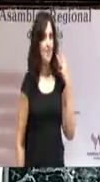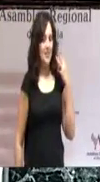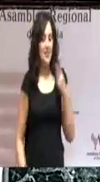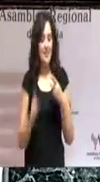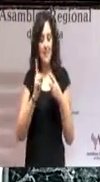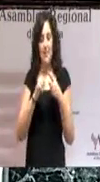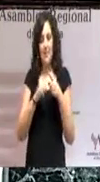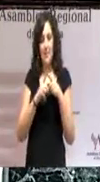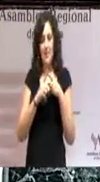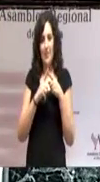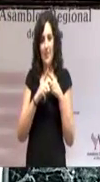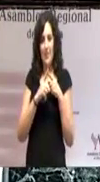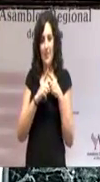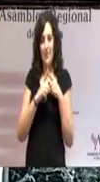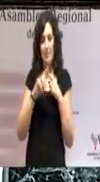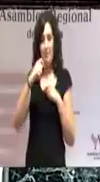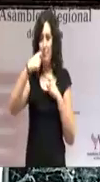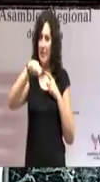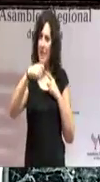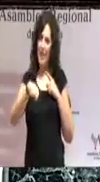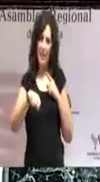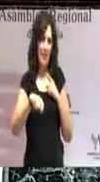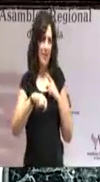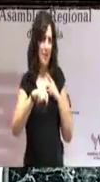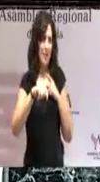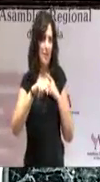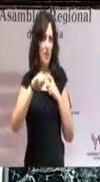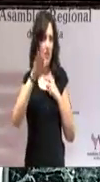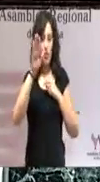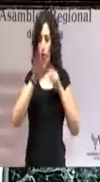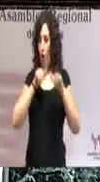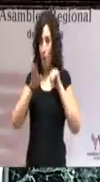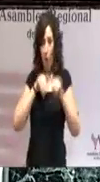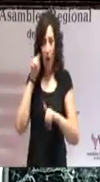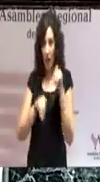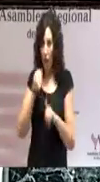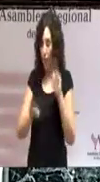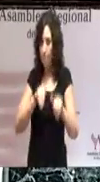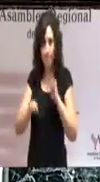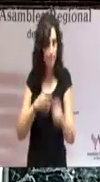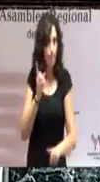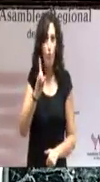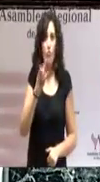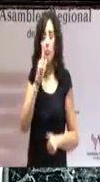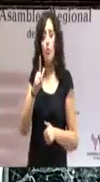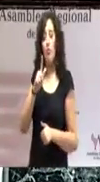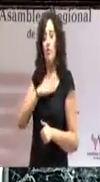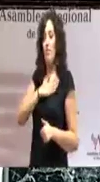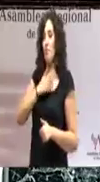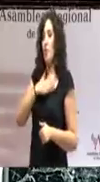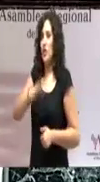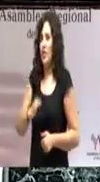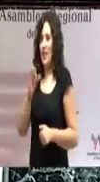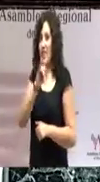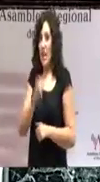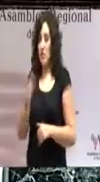La primera de ellas, al presidente, no convoque usted elecciones, porque si convoca elecciones es posible que el señor